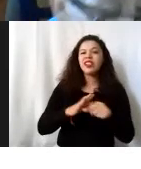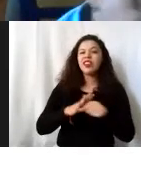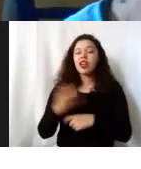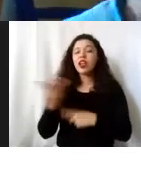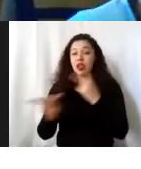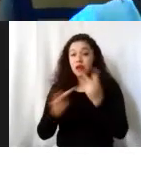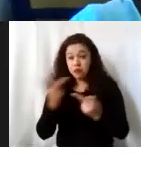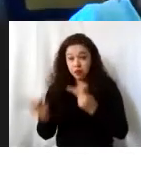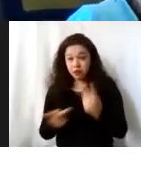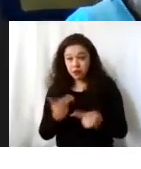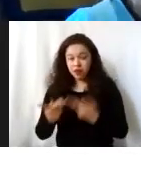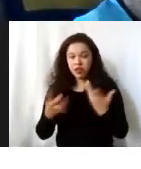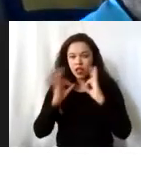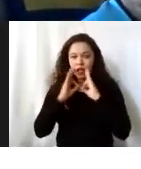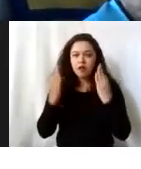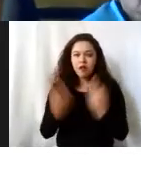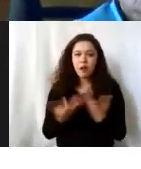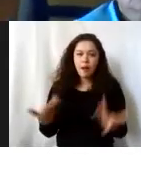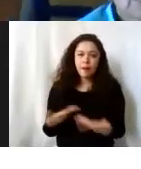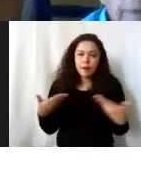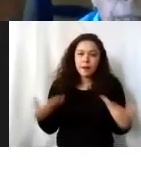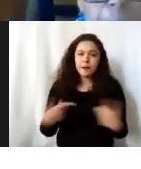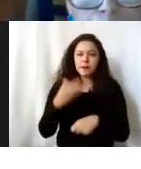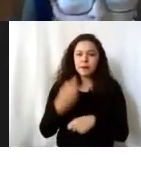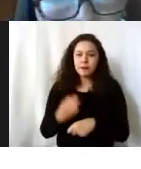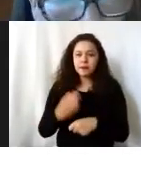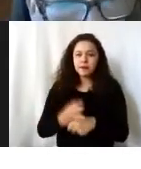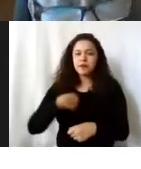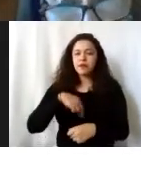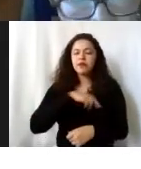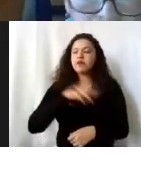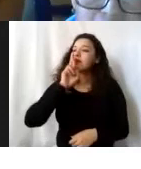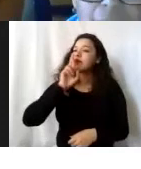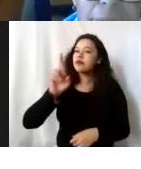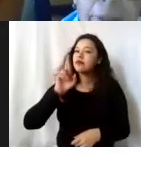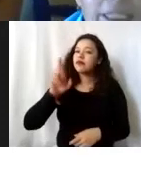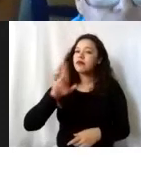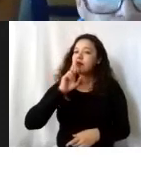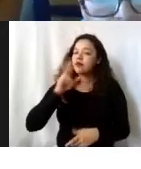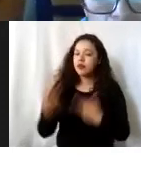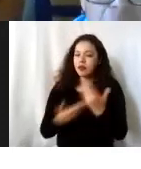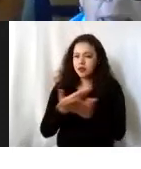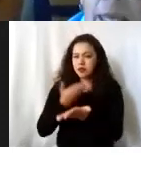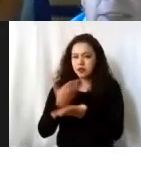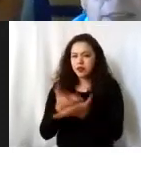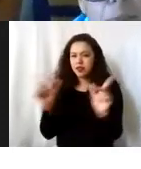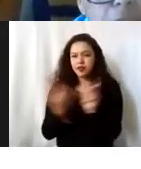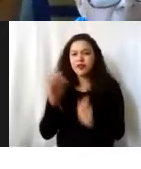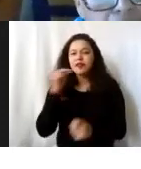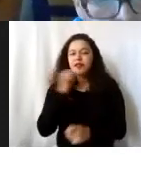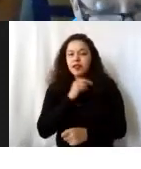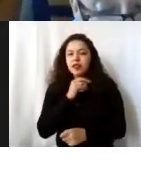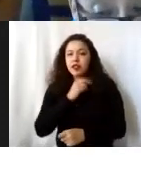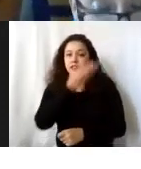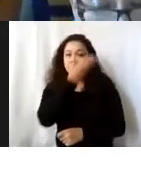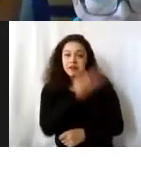preguntas que de alguna manera ahorita tratamos de plantear en esta breve exposición, pues ella